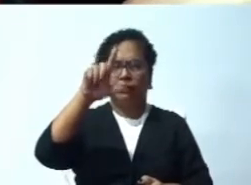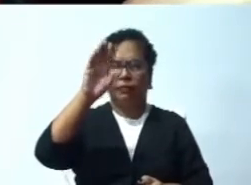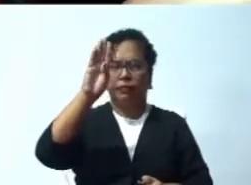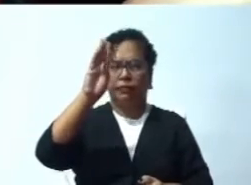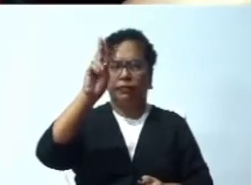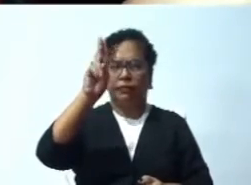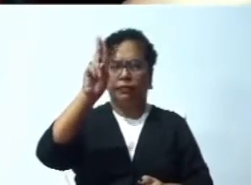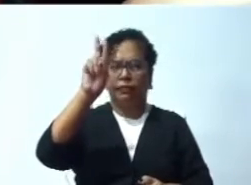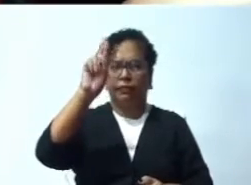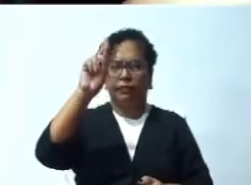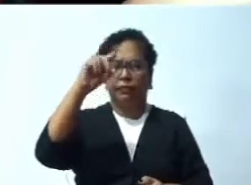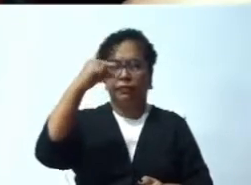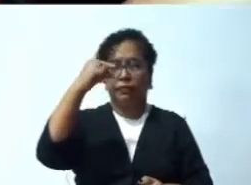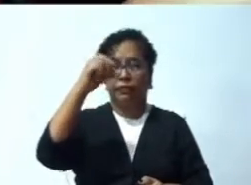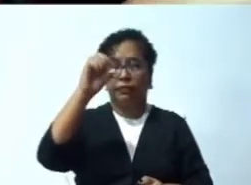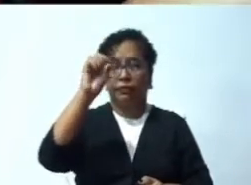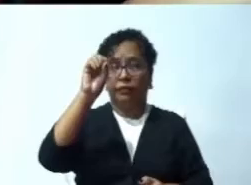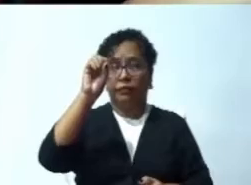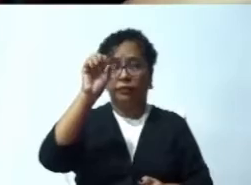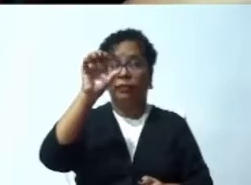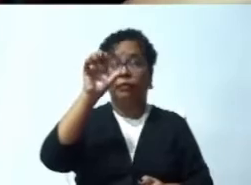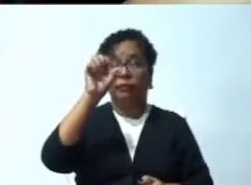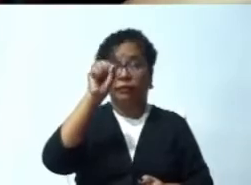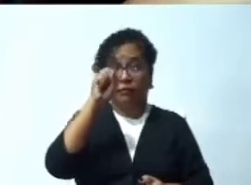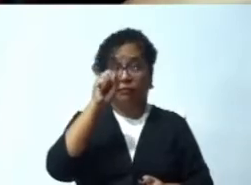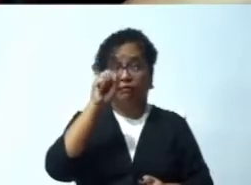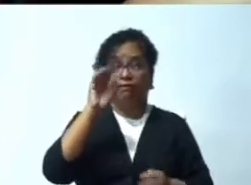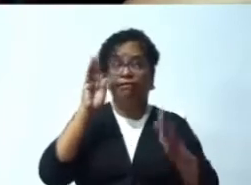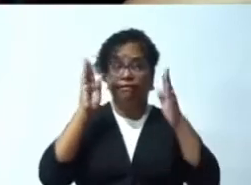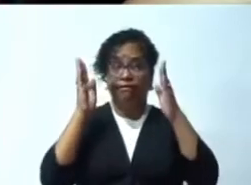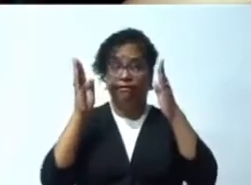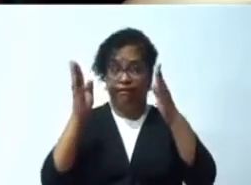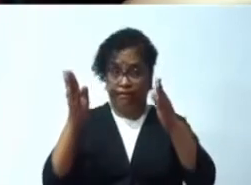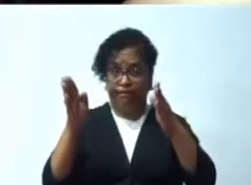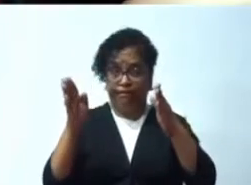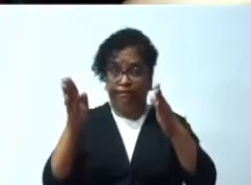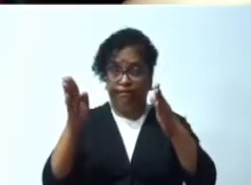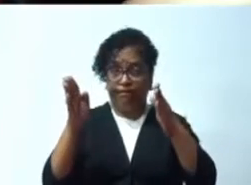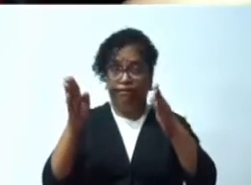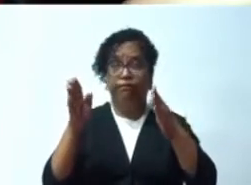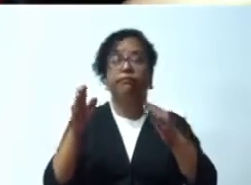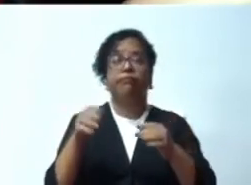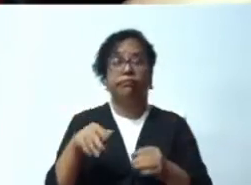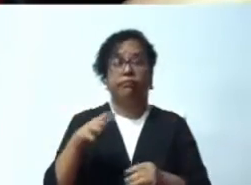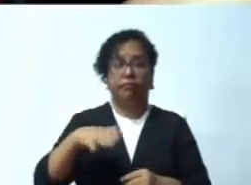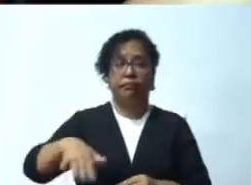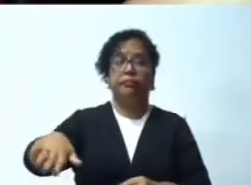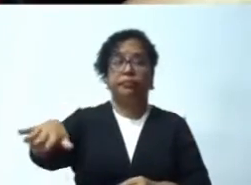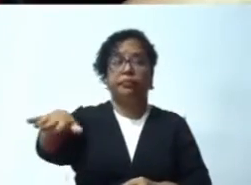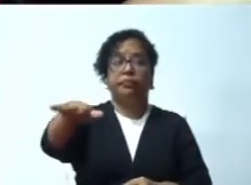que ponga atención con una situación que se está dando en el PEL La Antillana,